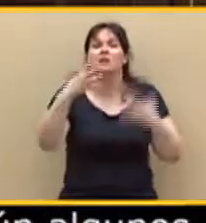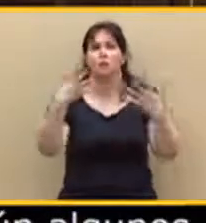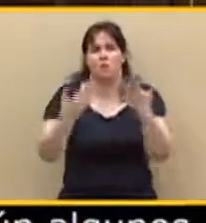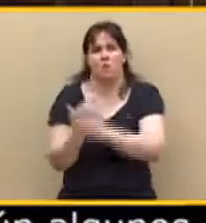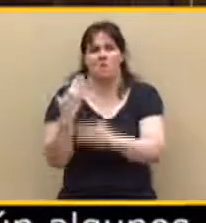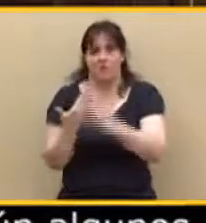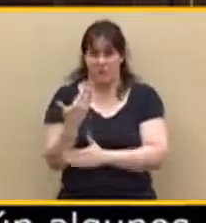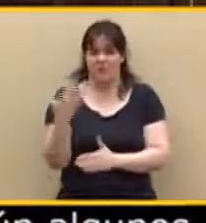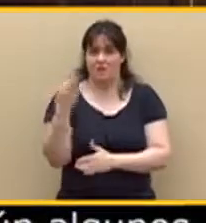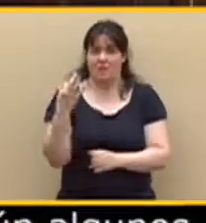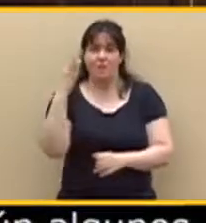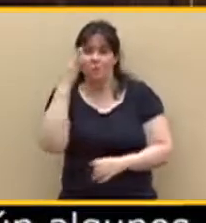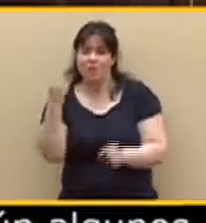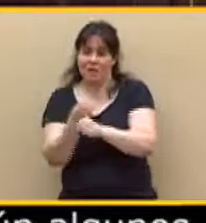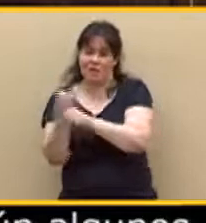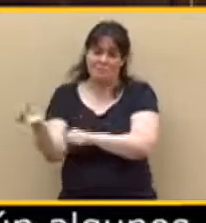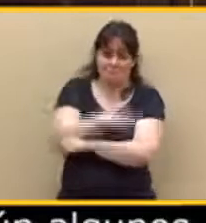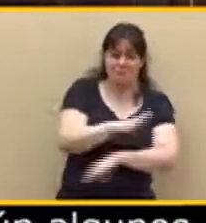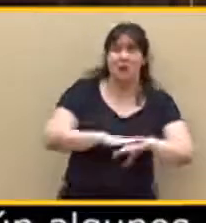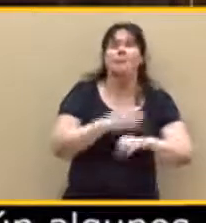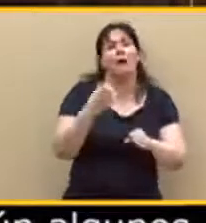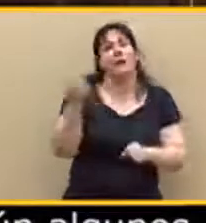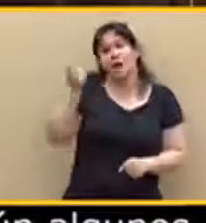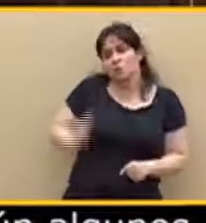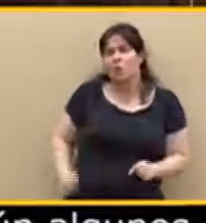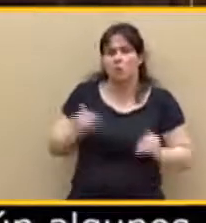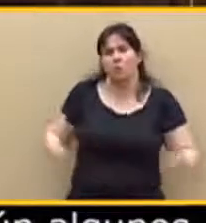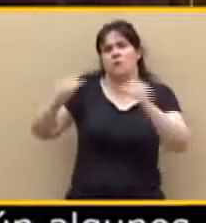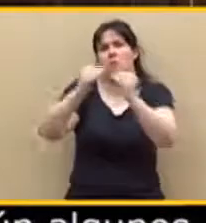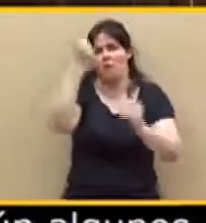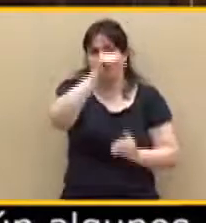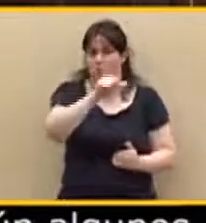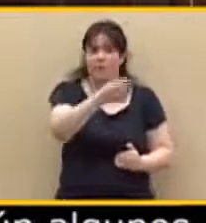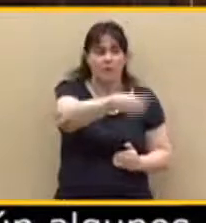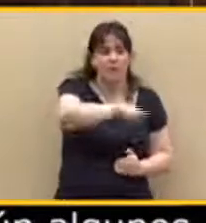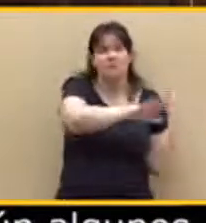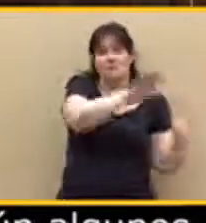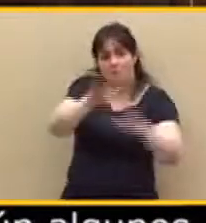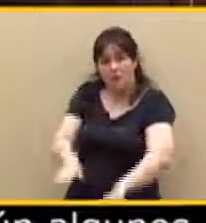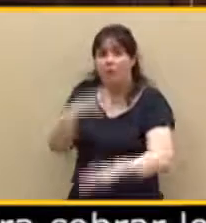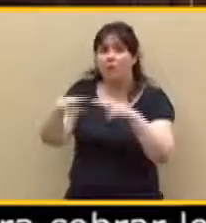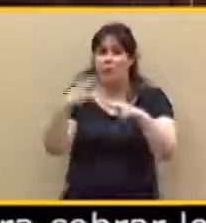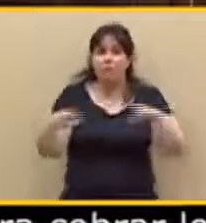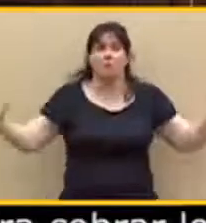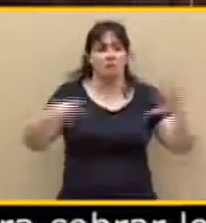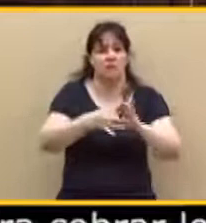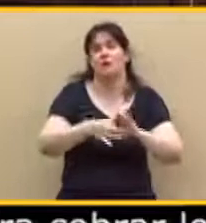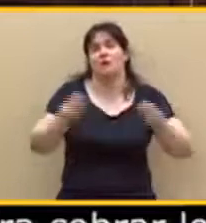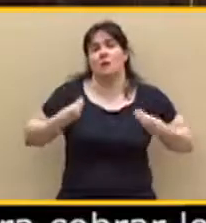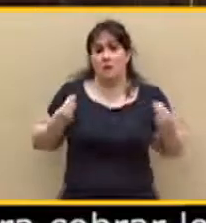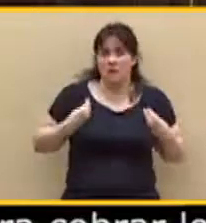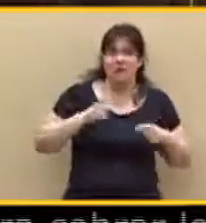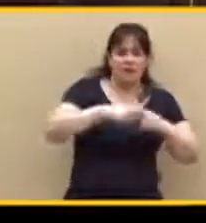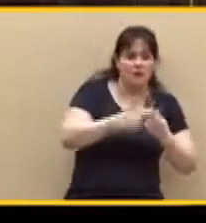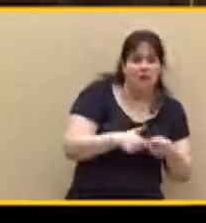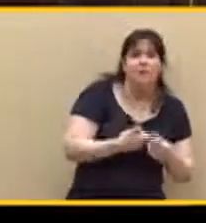más una mujer para cobrar lo mismo que un hombre. Y ustedes tampoco favorecen las políticas de conciliación, si es que han vetado hasta dos veces la